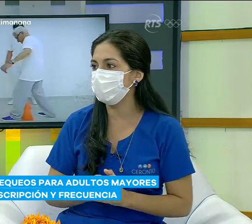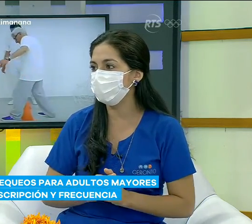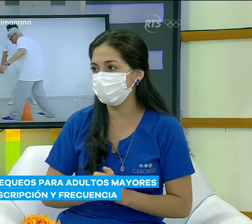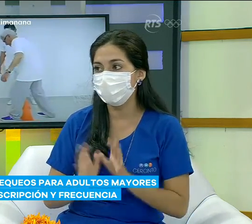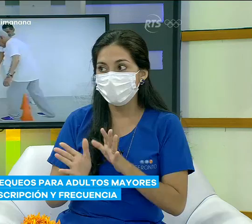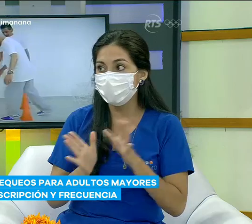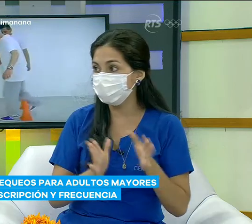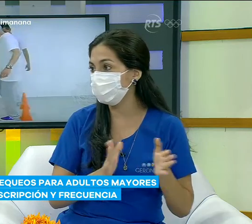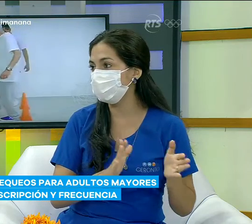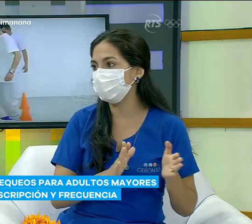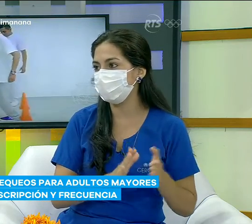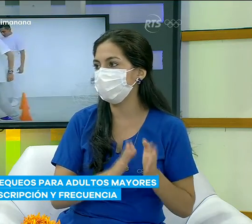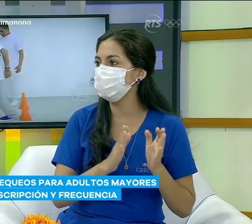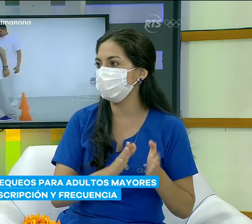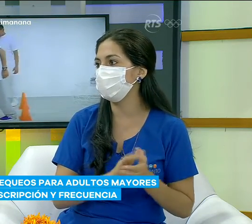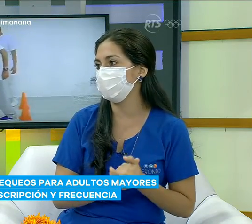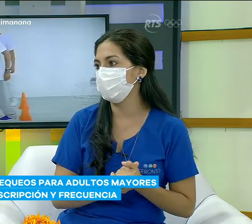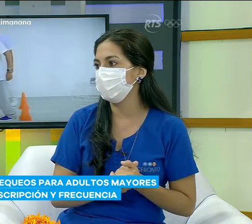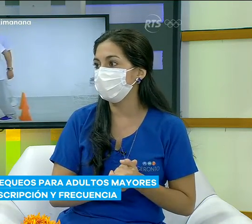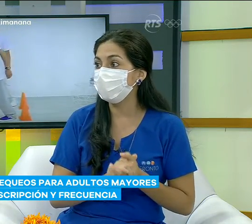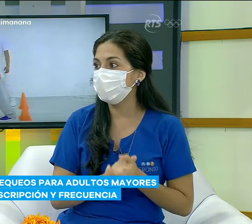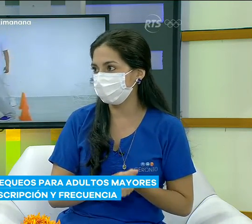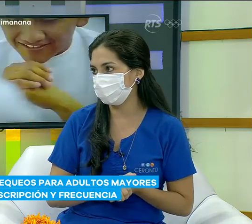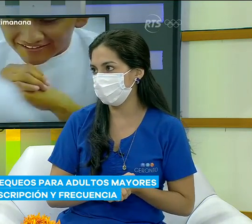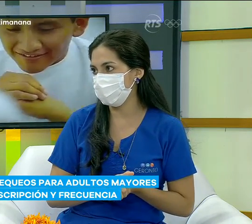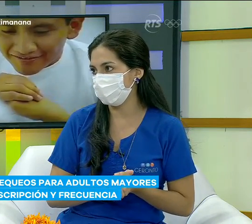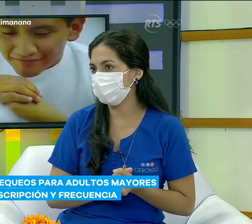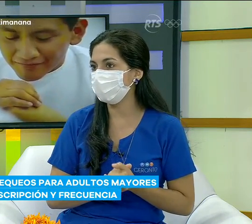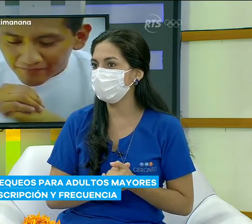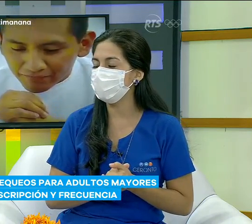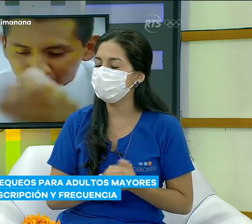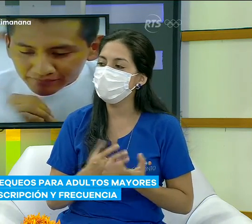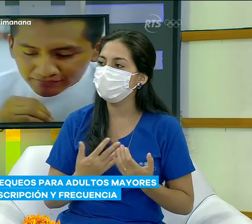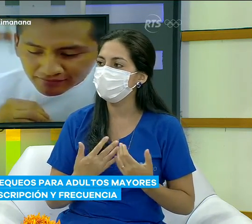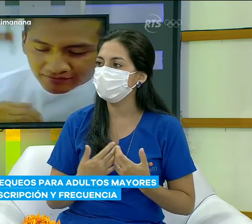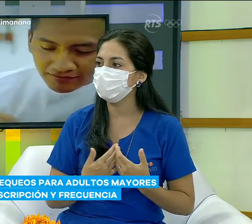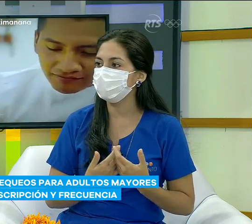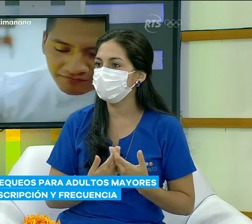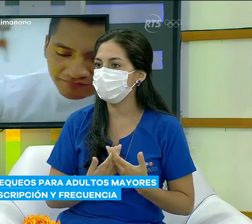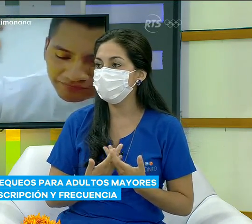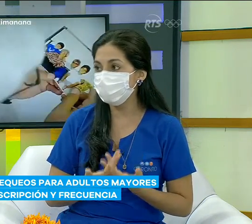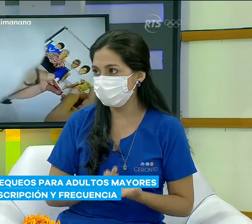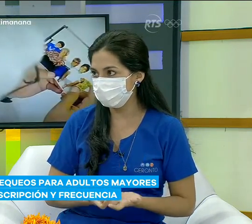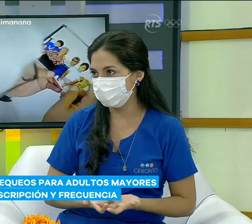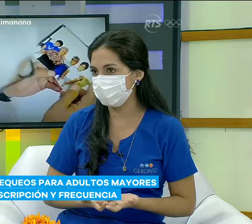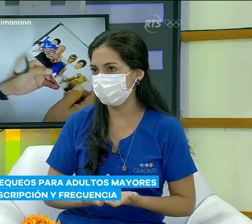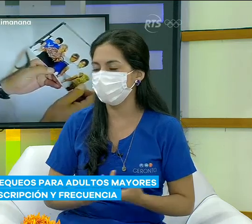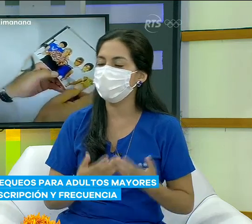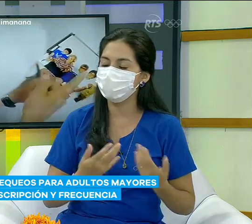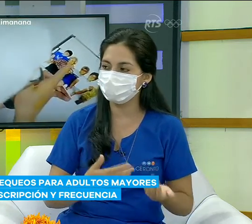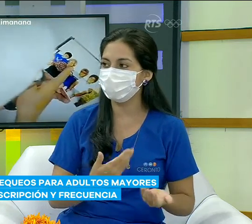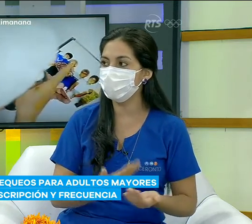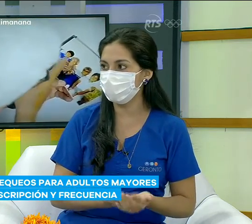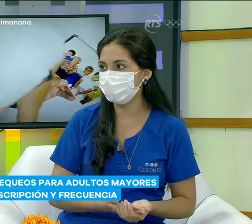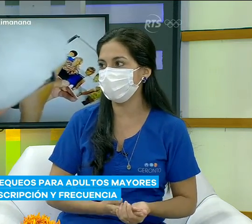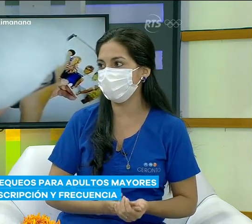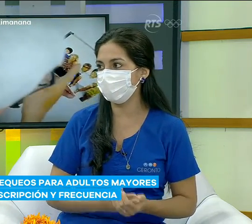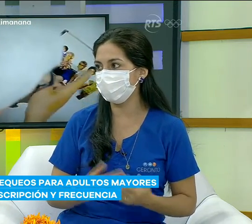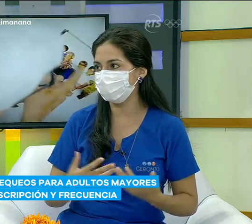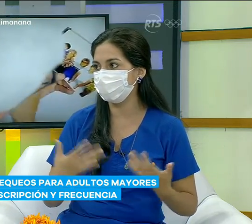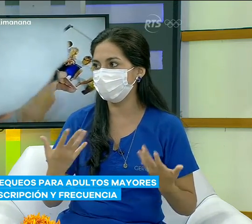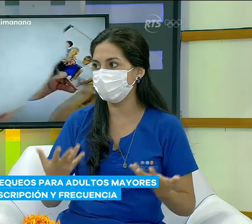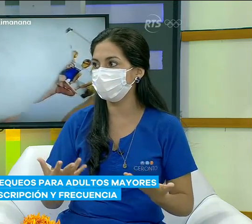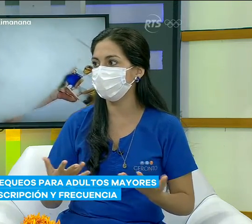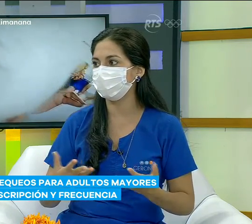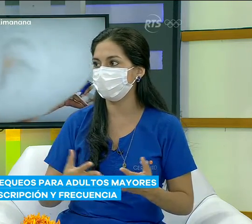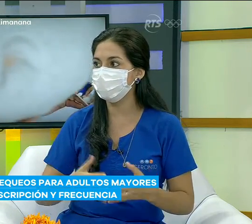necio. Eso de ahí también es un signo de alerta también. Y que también el familiar tiene que tener conciencia de que no podemos tratarlos como un niño, porque este es un